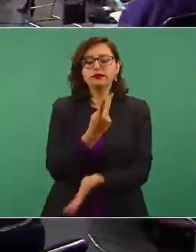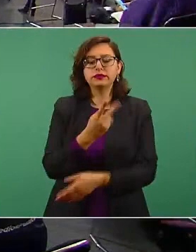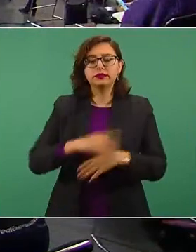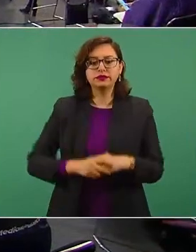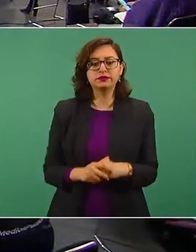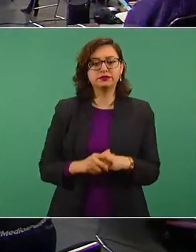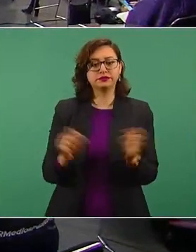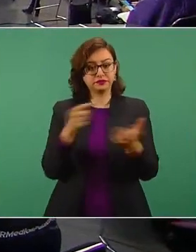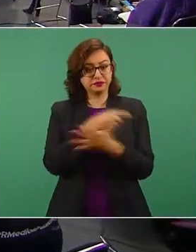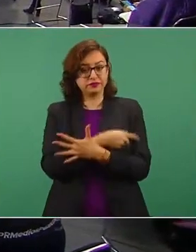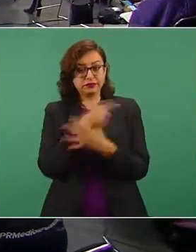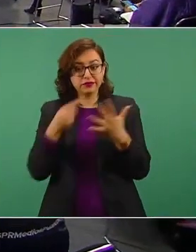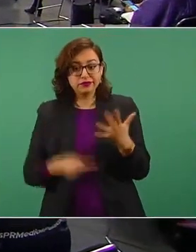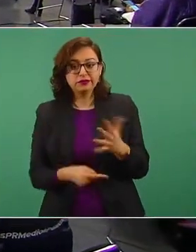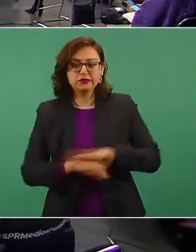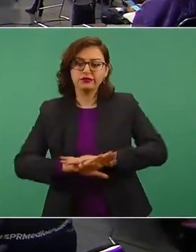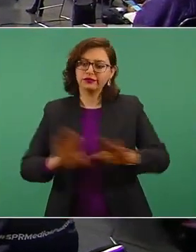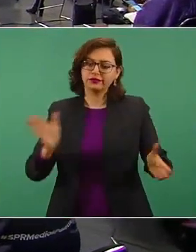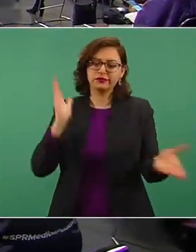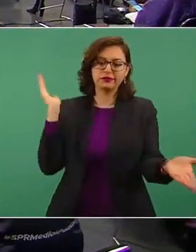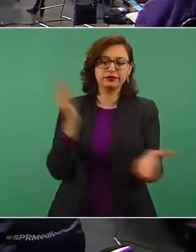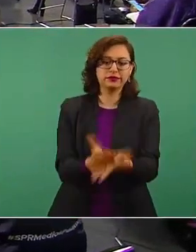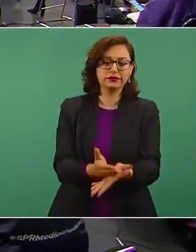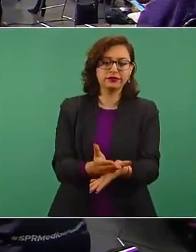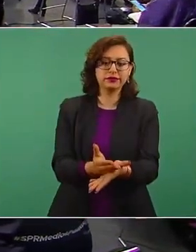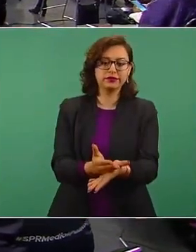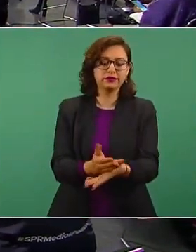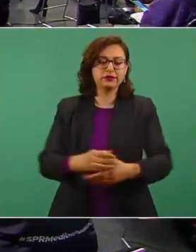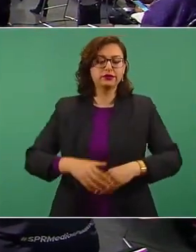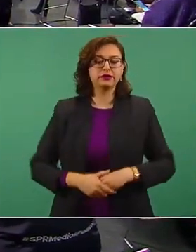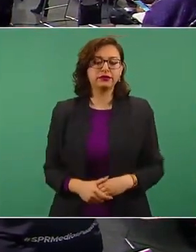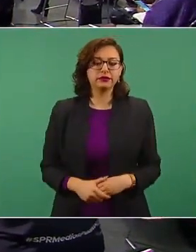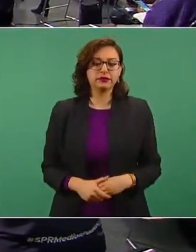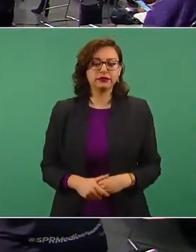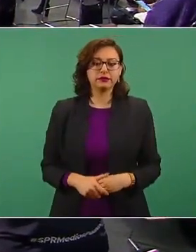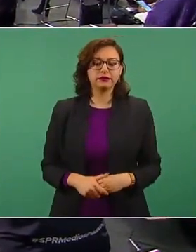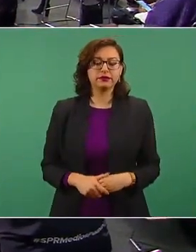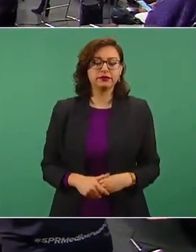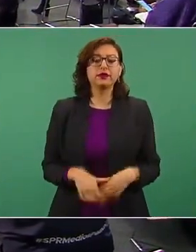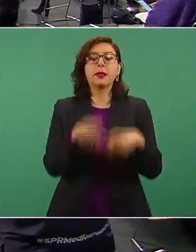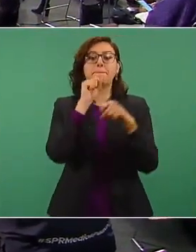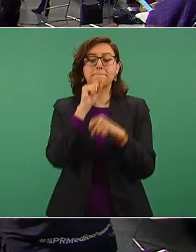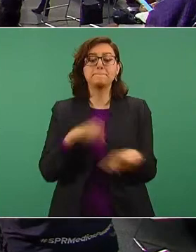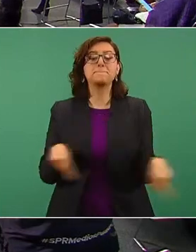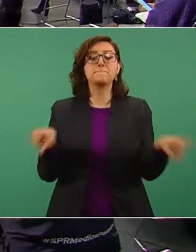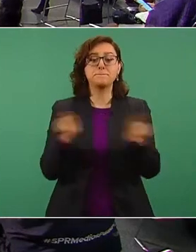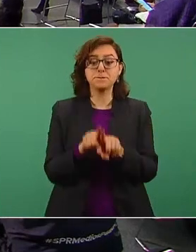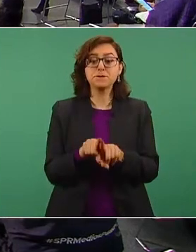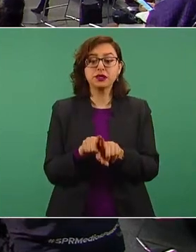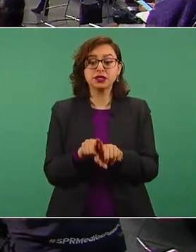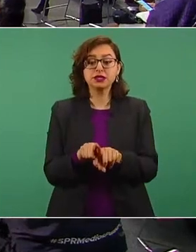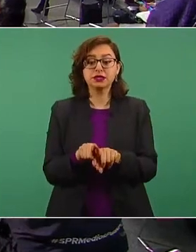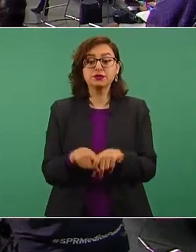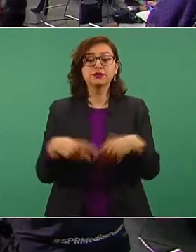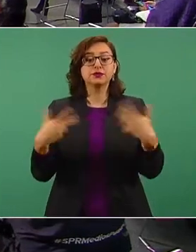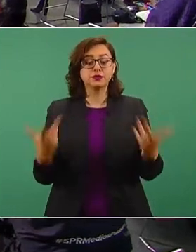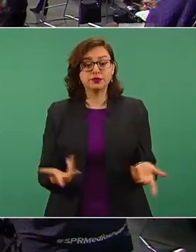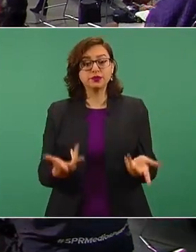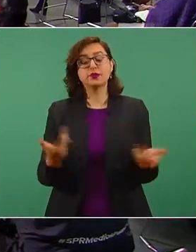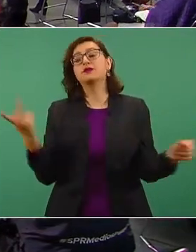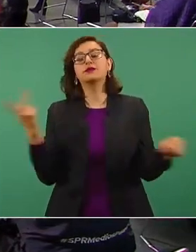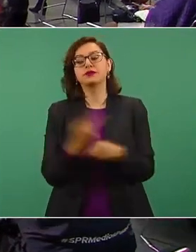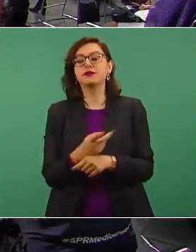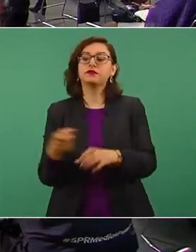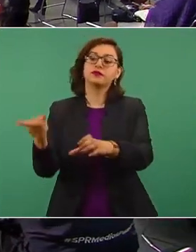Todo esto vinculado con el control que ejercían y siguen teniendo de los medios